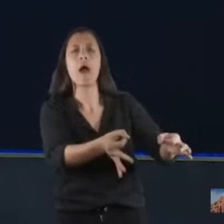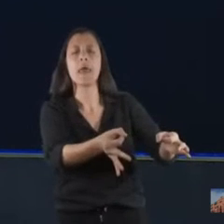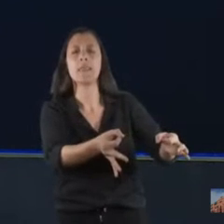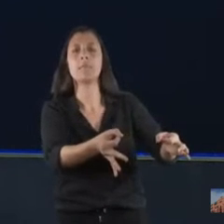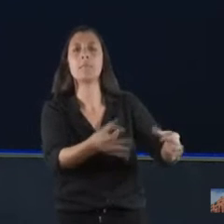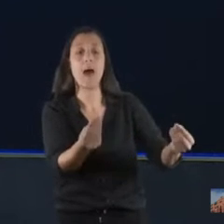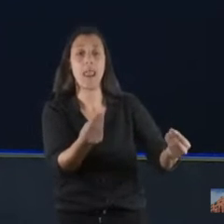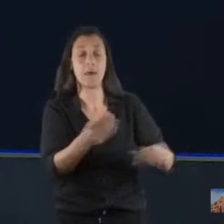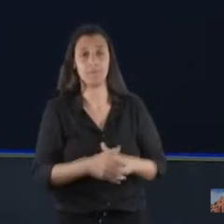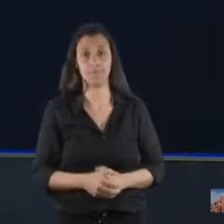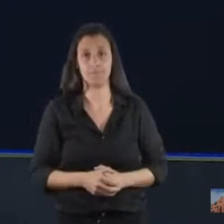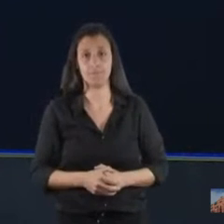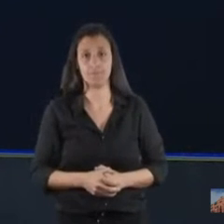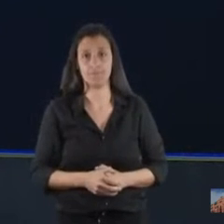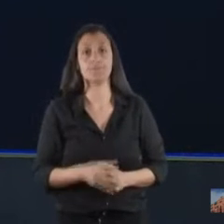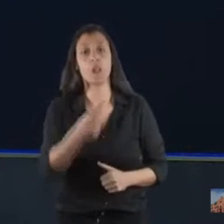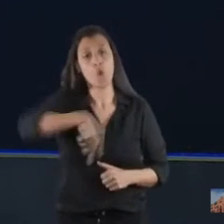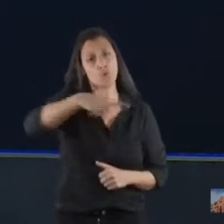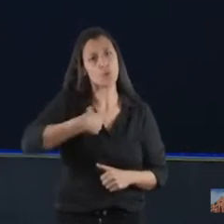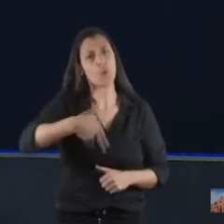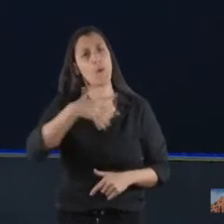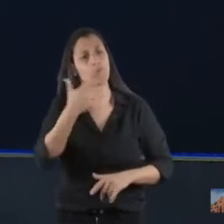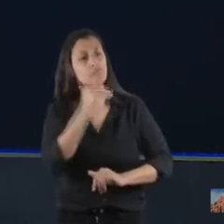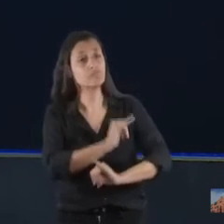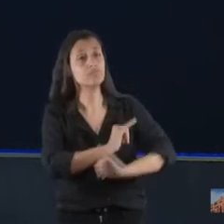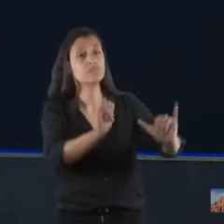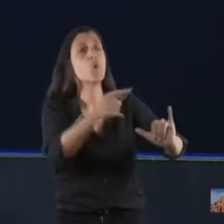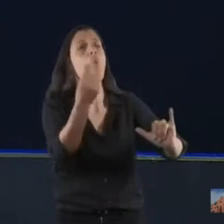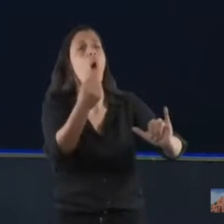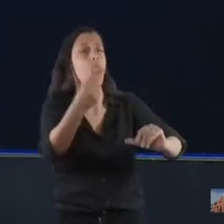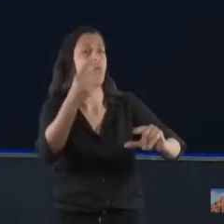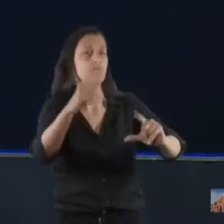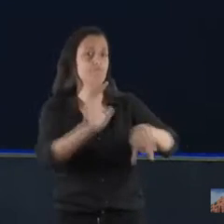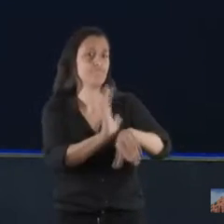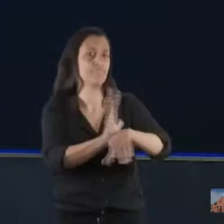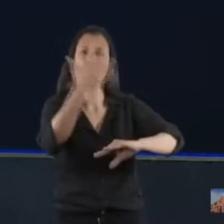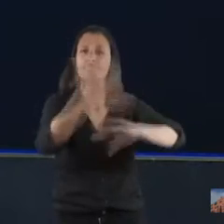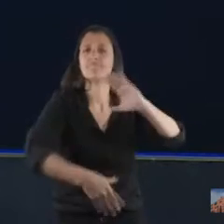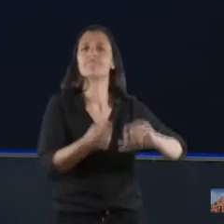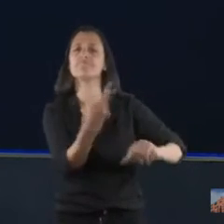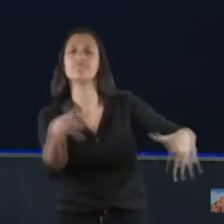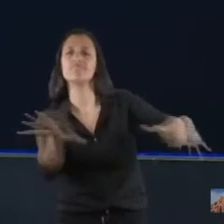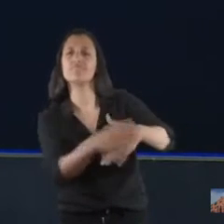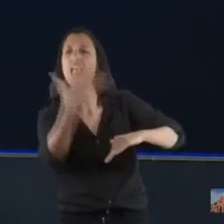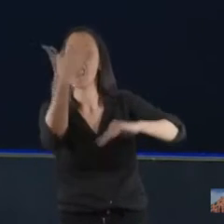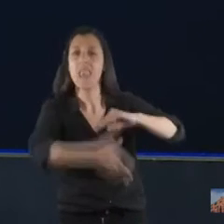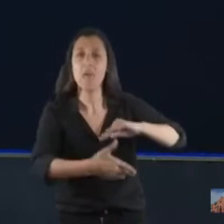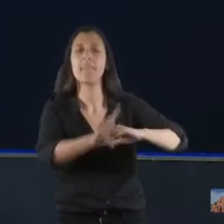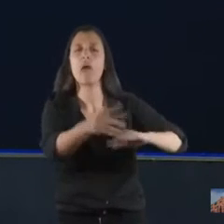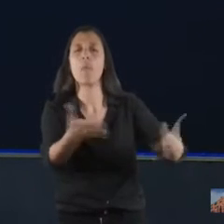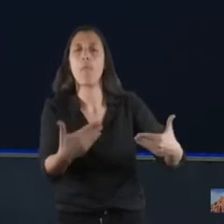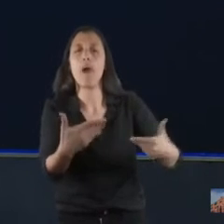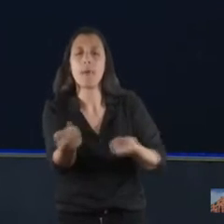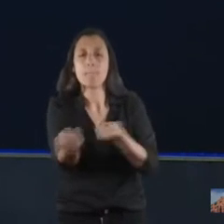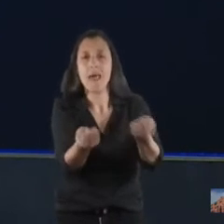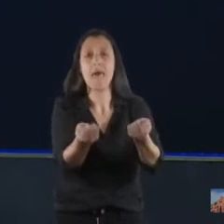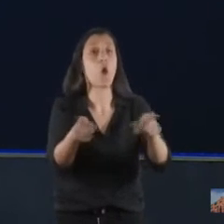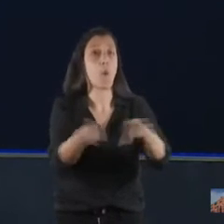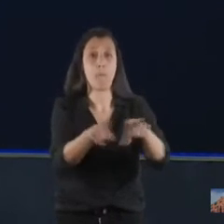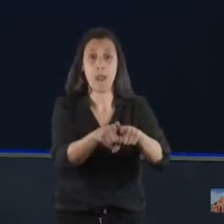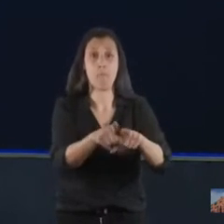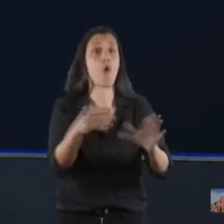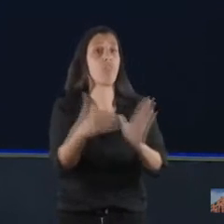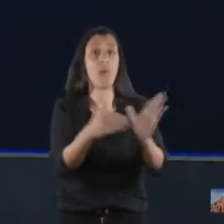a notificarlos de cuáles son los límites y cuáles son las posibilidades que tienen respecto del